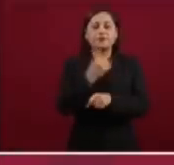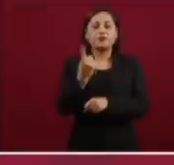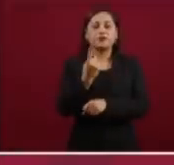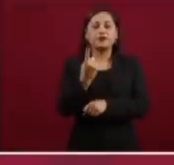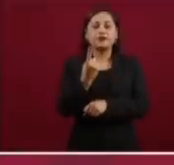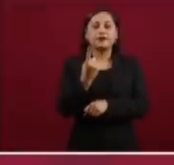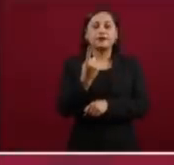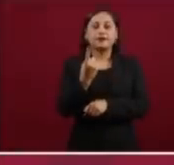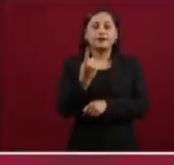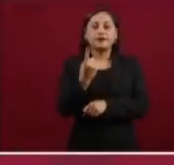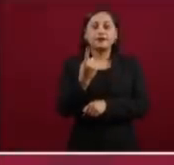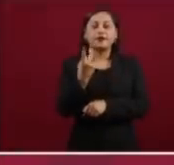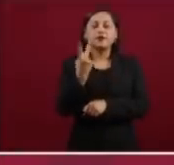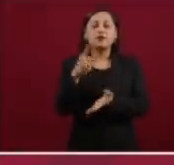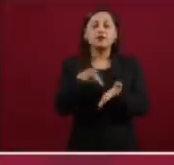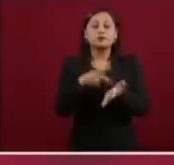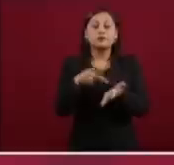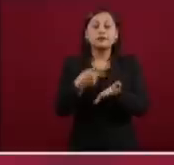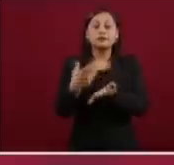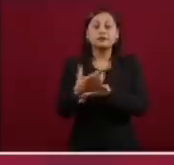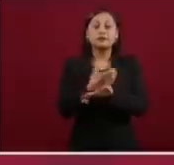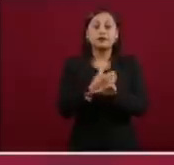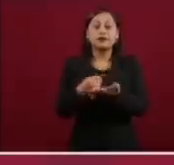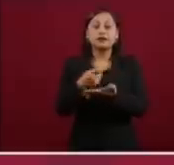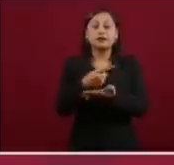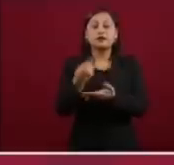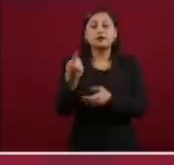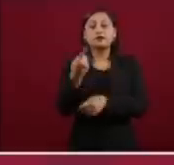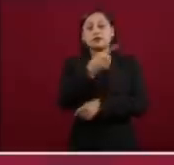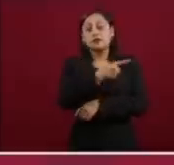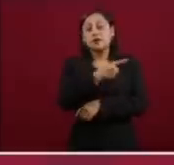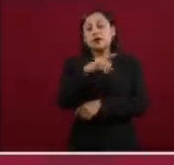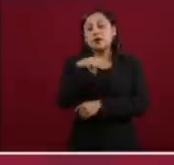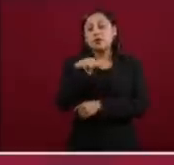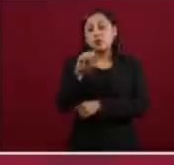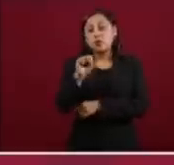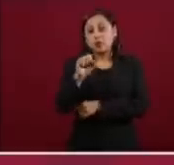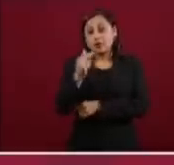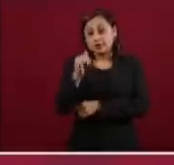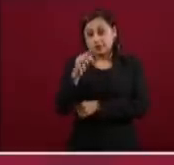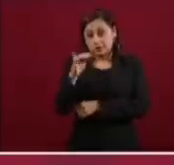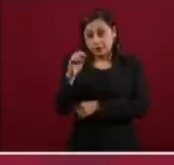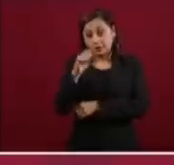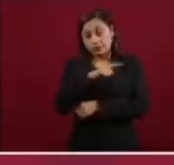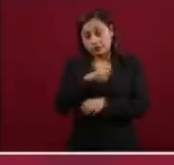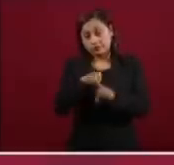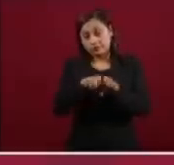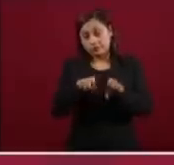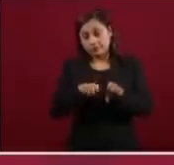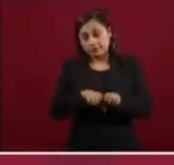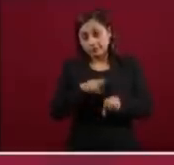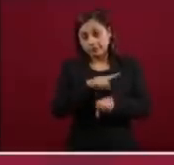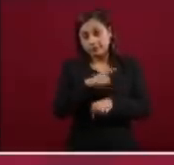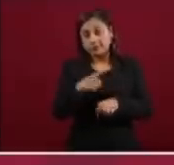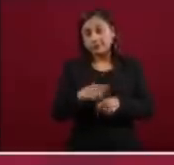a favor de washington y este